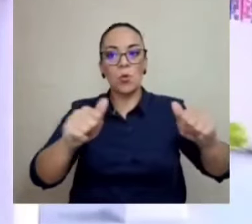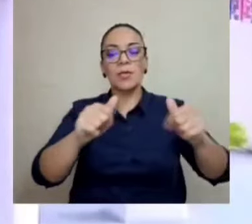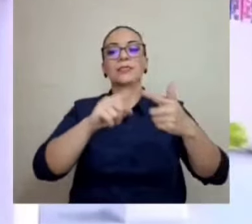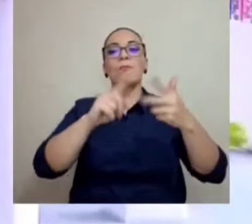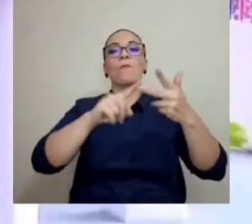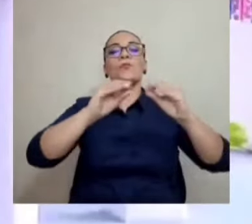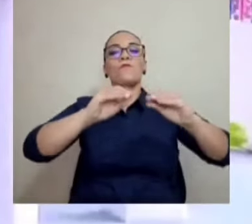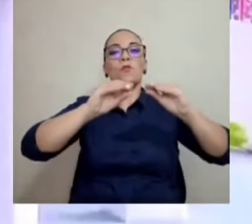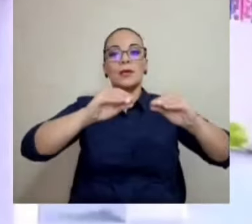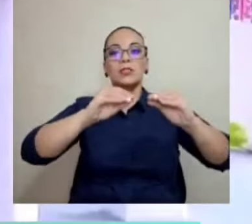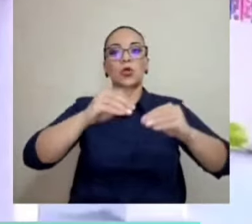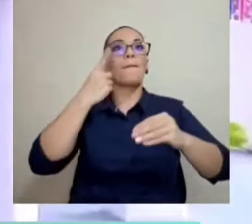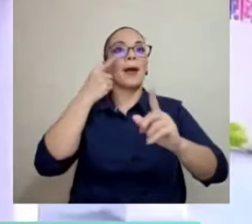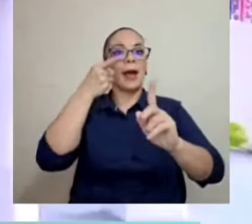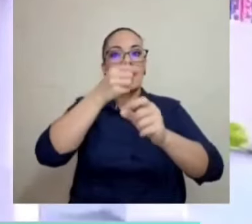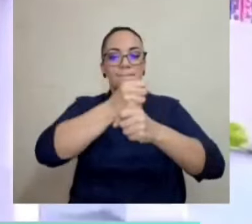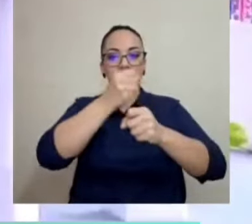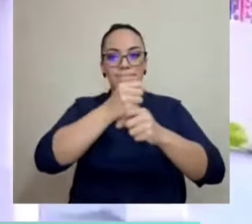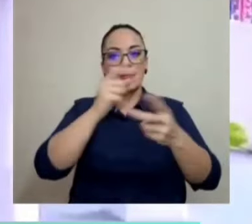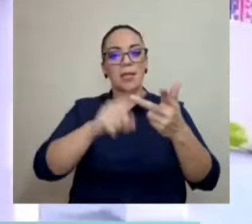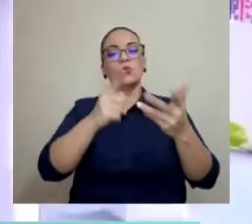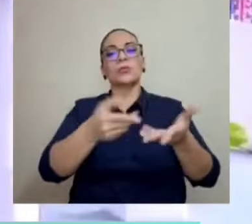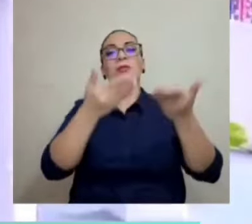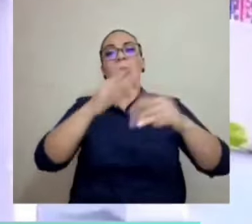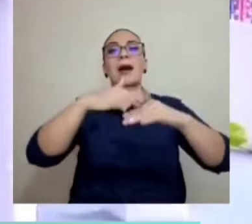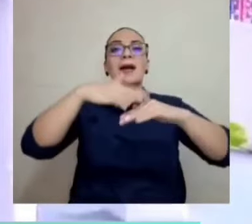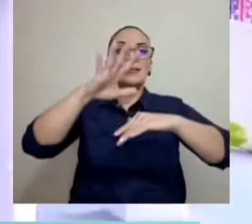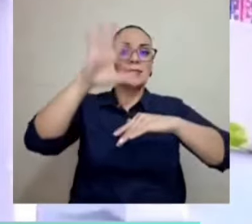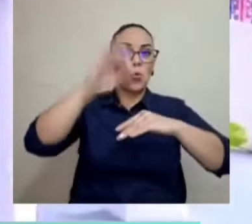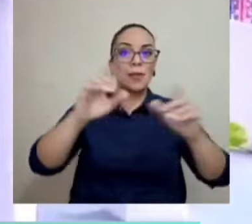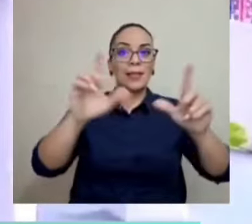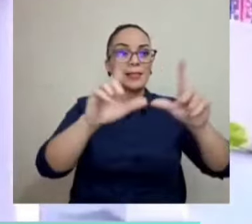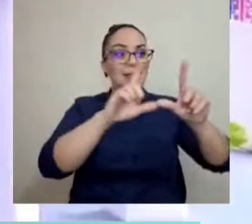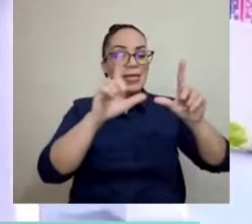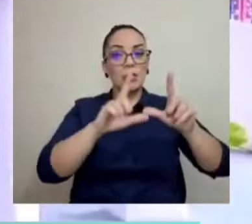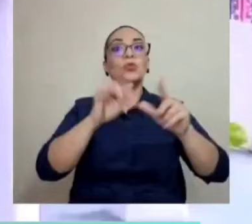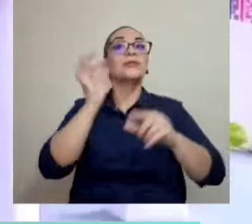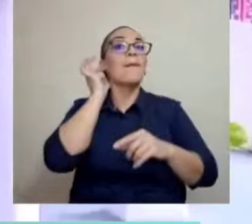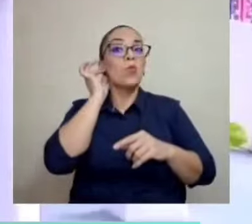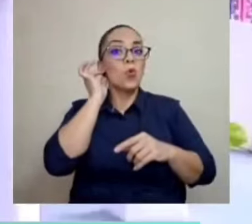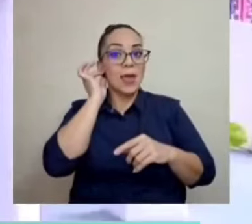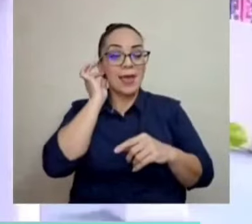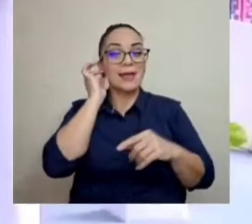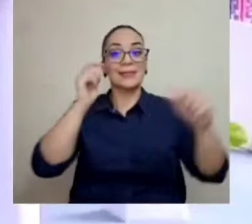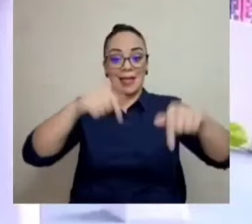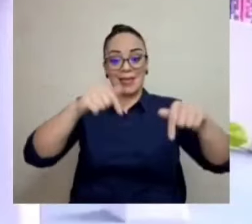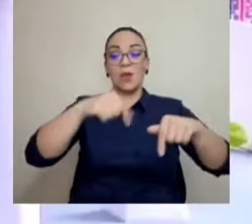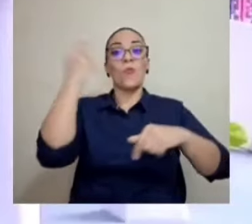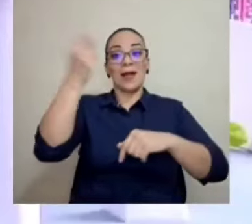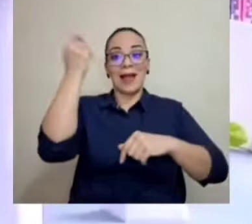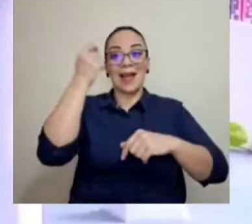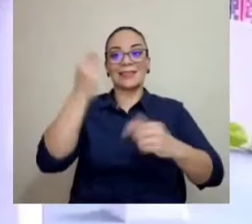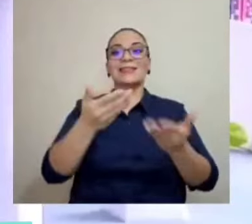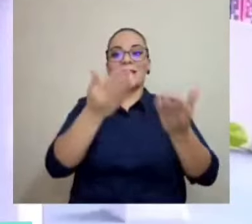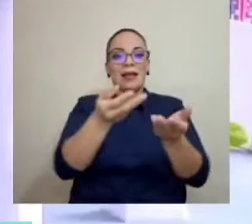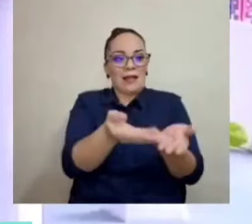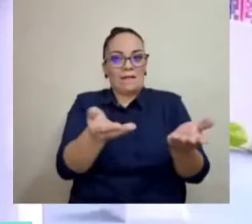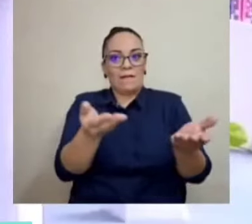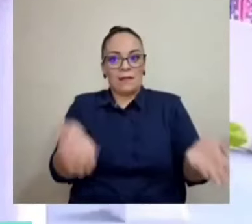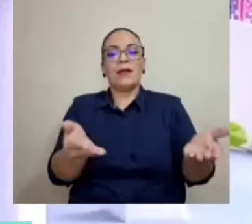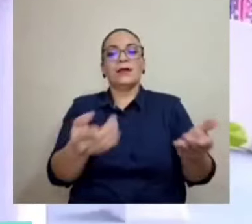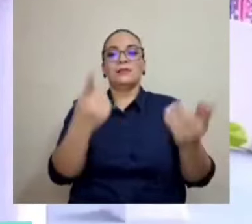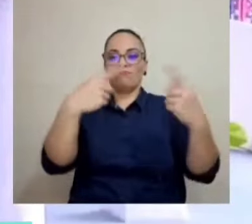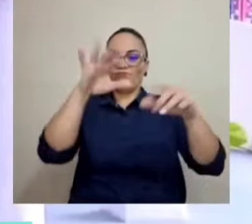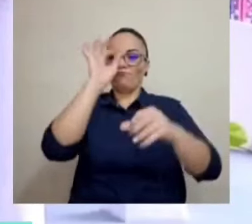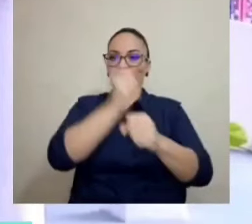para el empleo. Se entregaron más de 50 títulos a mujeres acá de Guanacaste para darle las herramientas para la